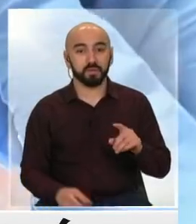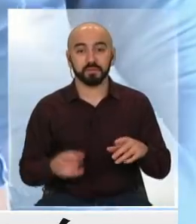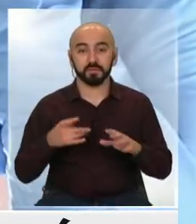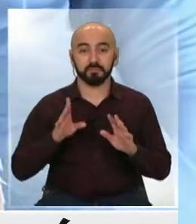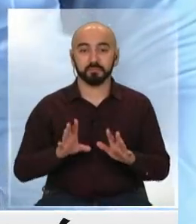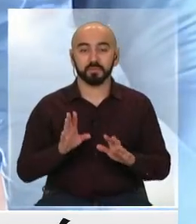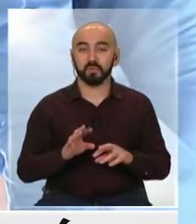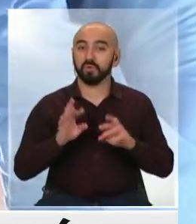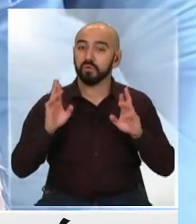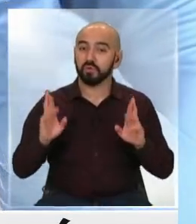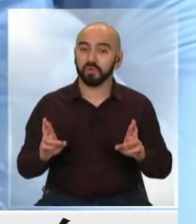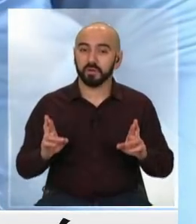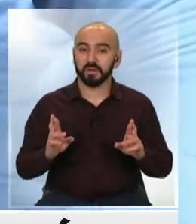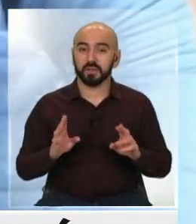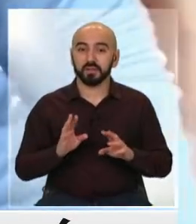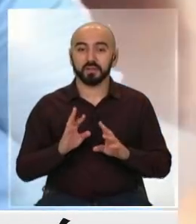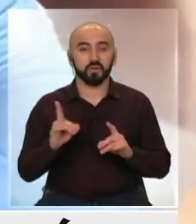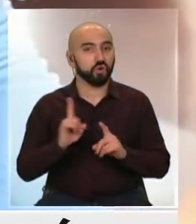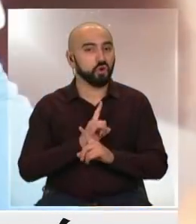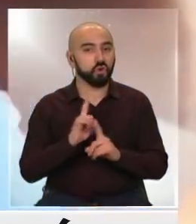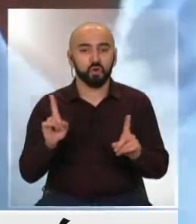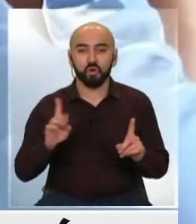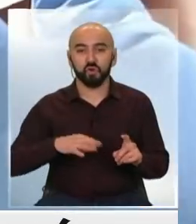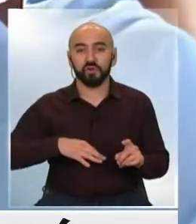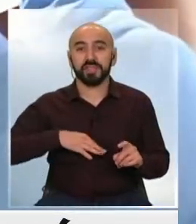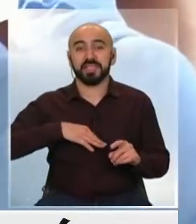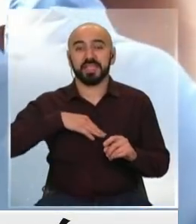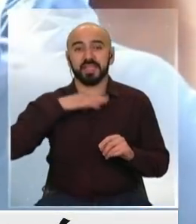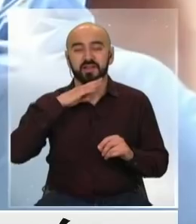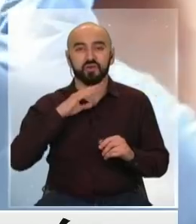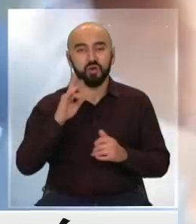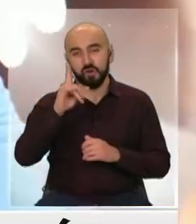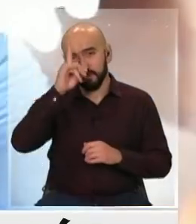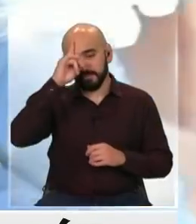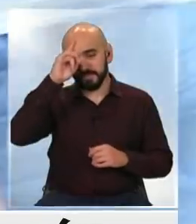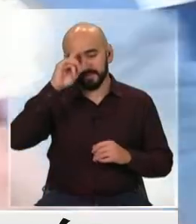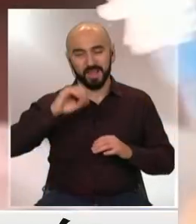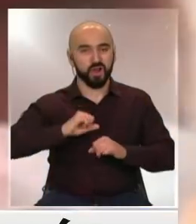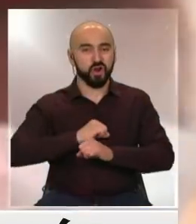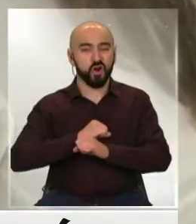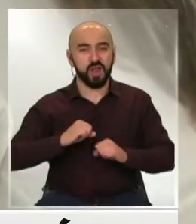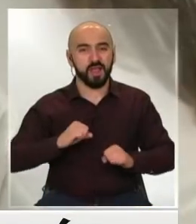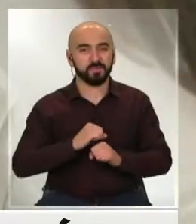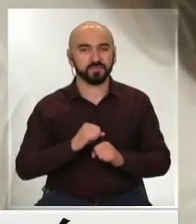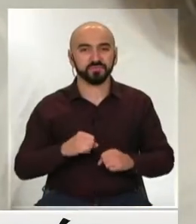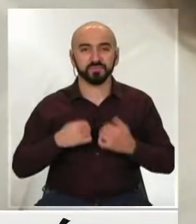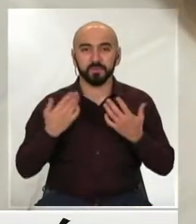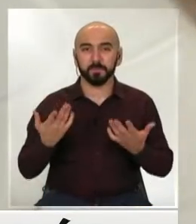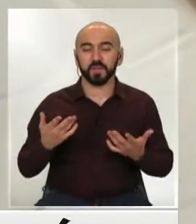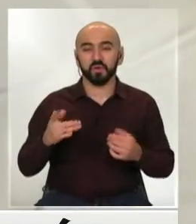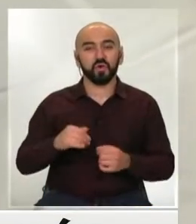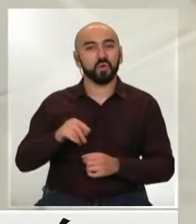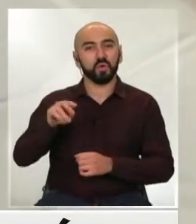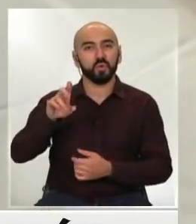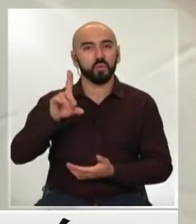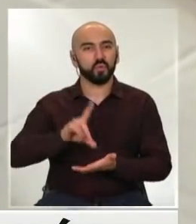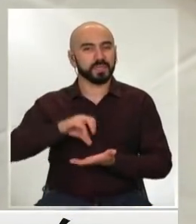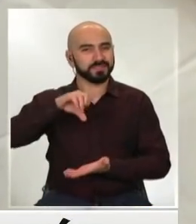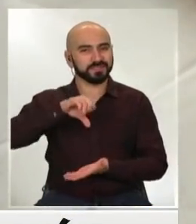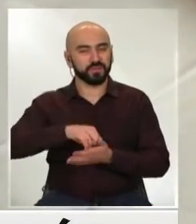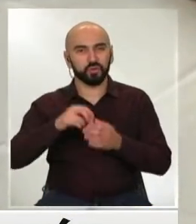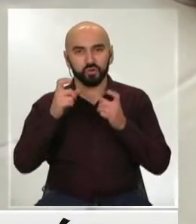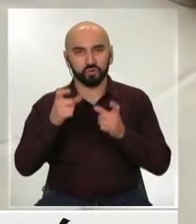límite la presión hospitalaria mientras las autoridades de los centros de control y prevención de enfermedades de ese país ya